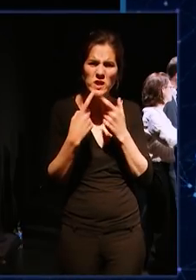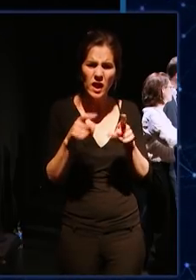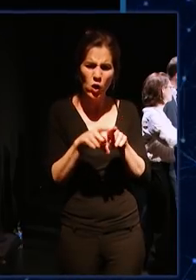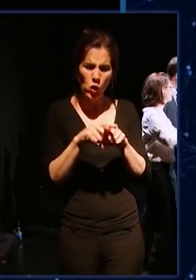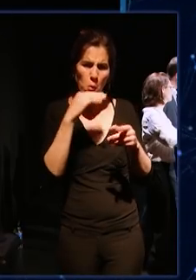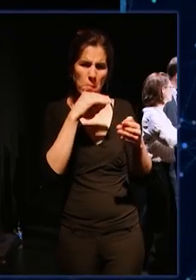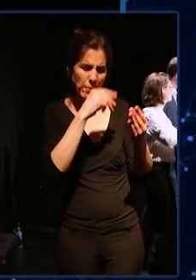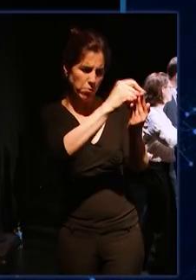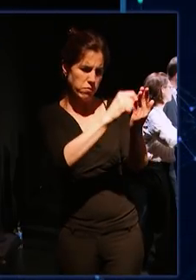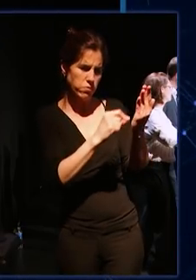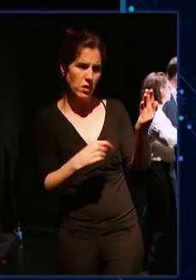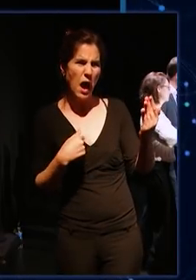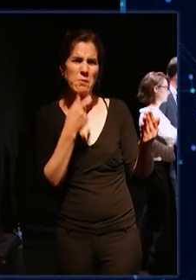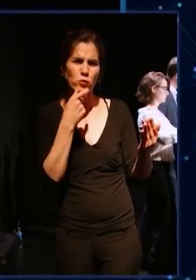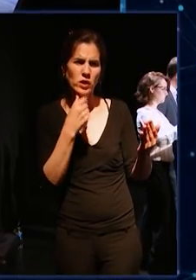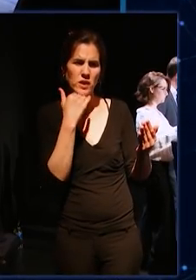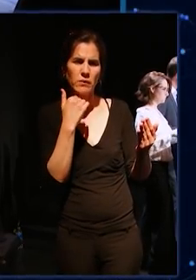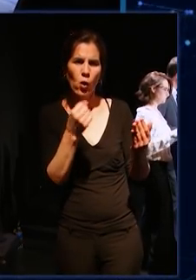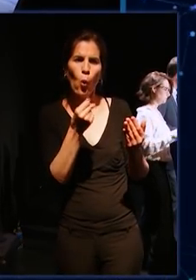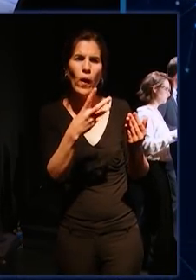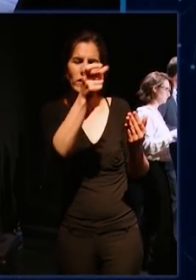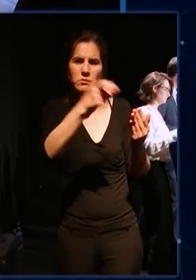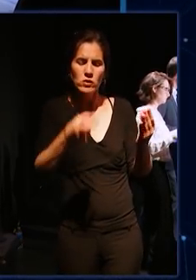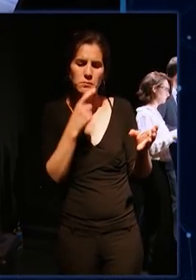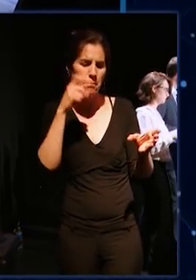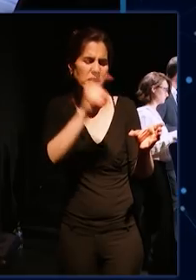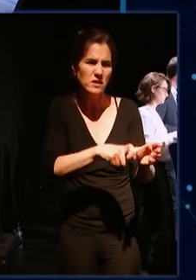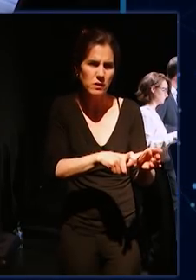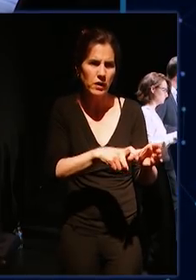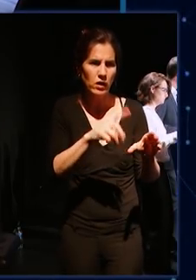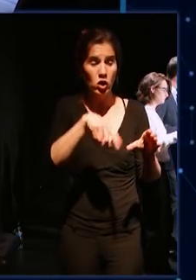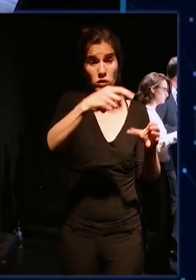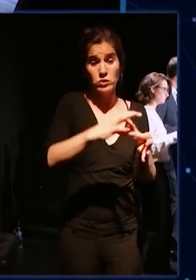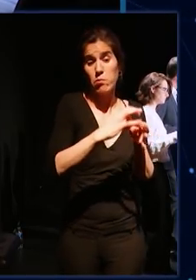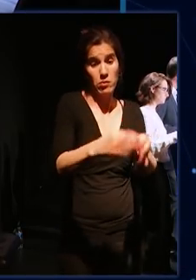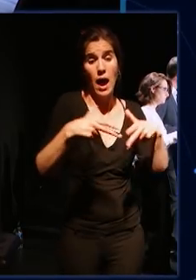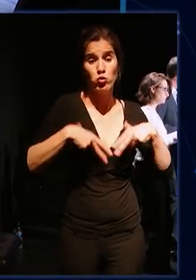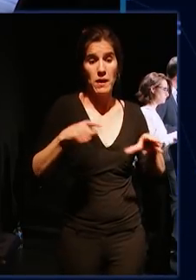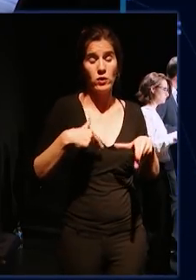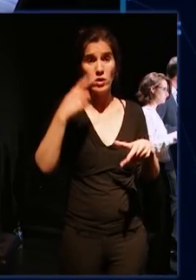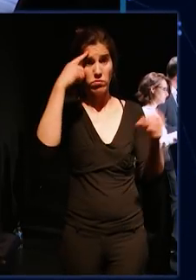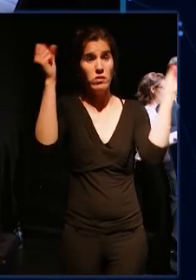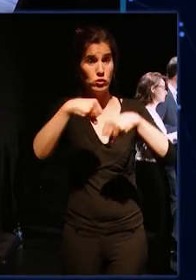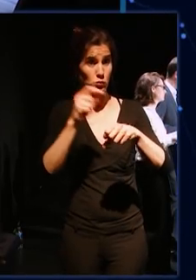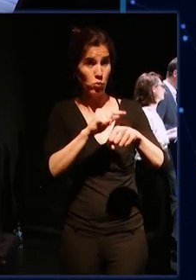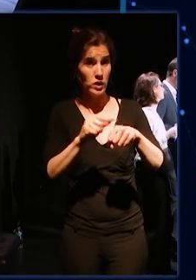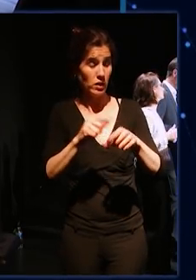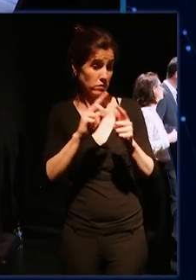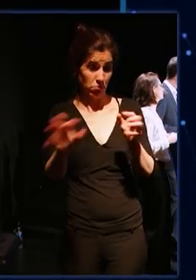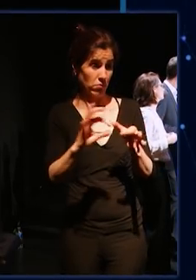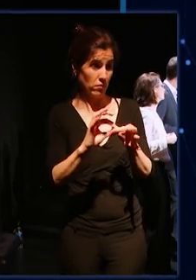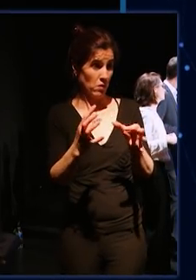gustaría saber cuántas personas participan en estas encuestas que después avalan decisiones políticas. Pero bueno, yo